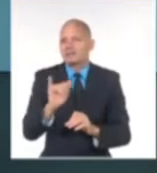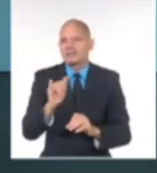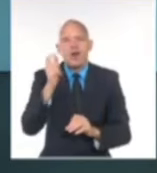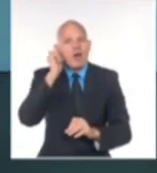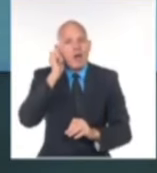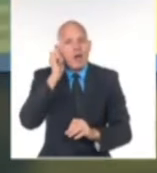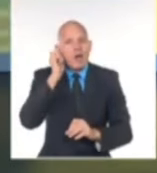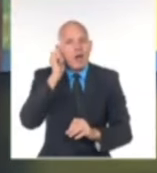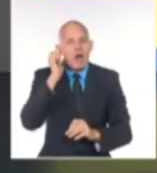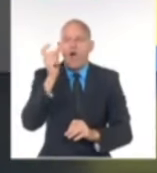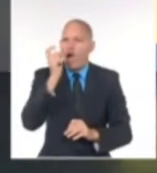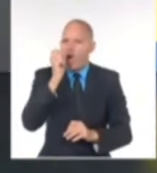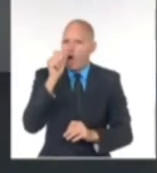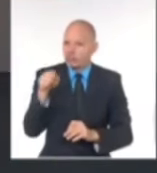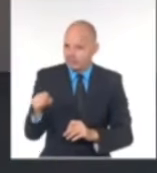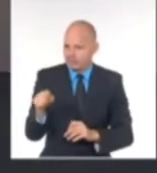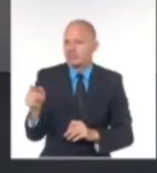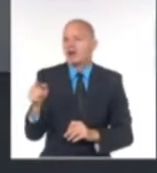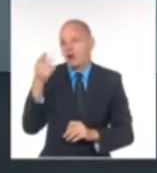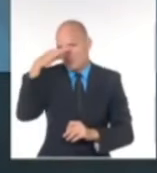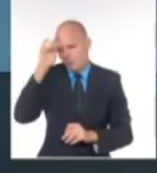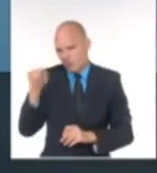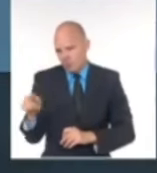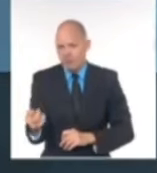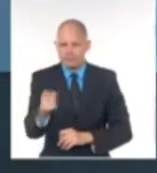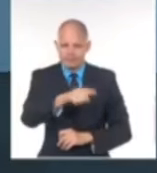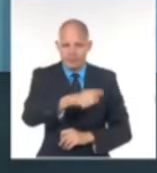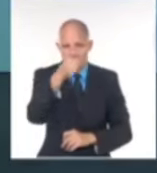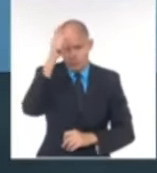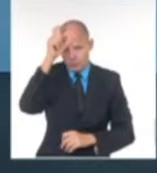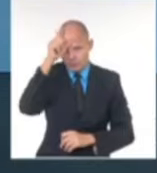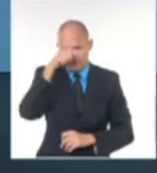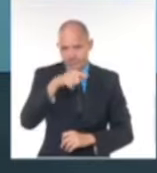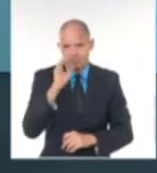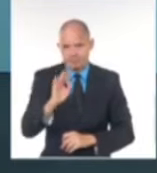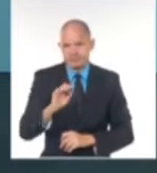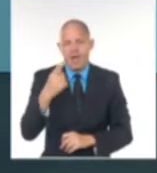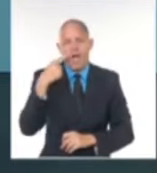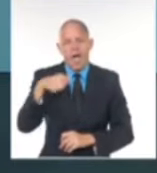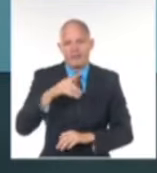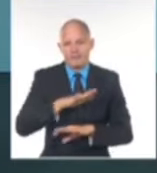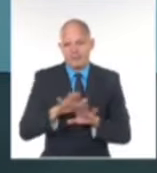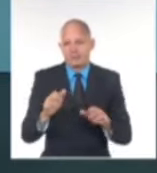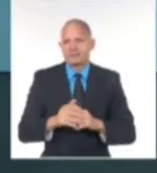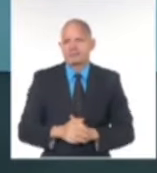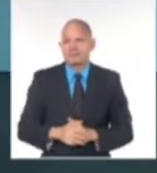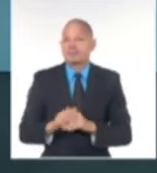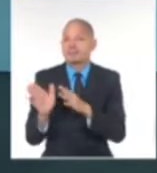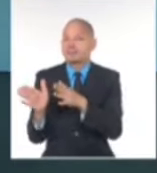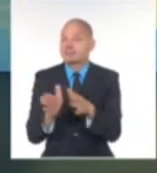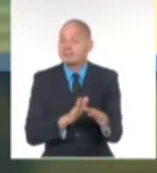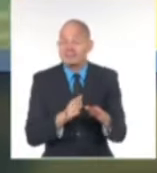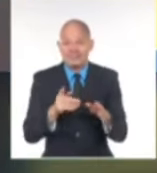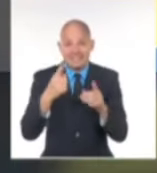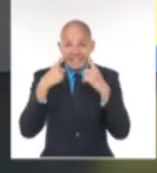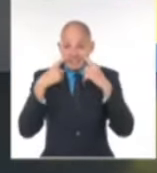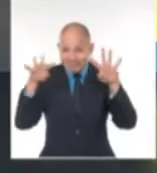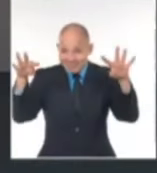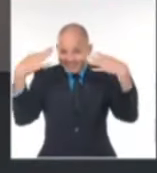Evin Demirjan de Turquía en octavos de final en la división de los 50 kilogramos. Atención Cuba, a